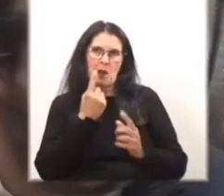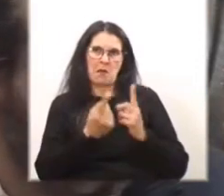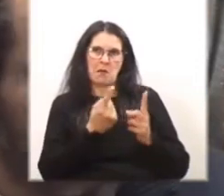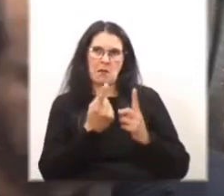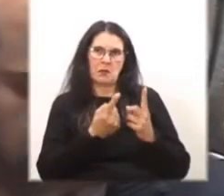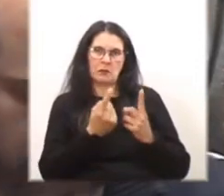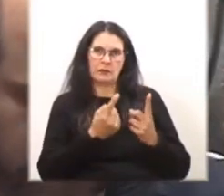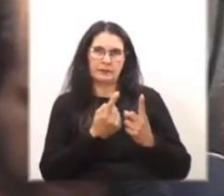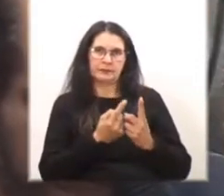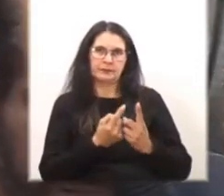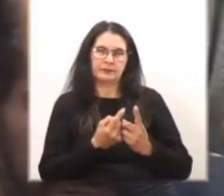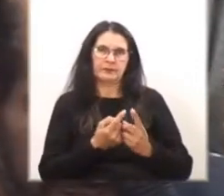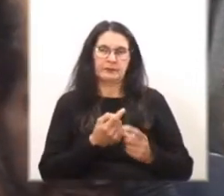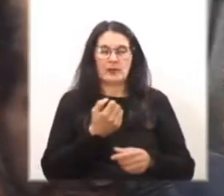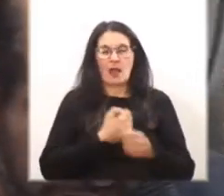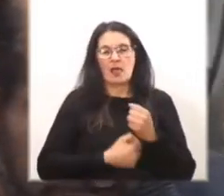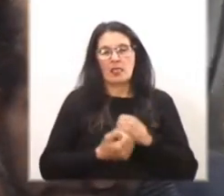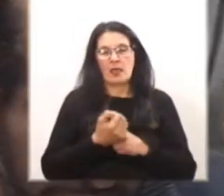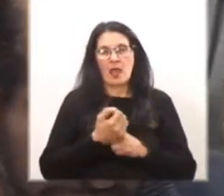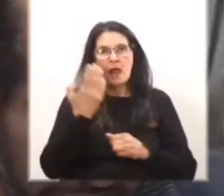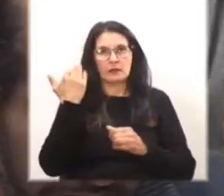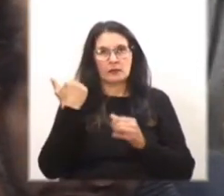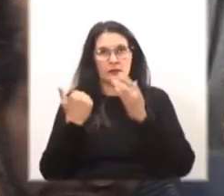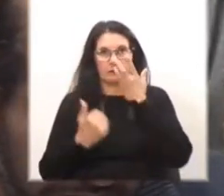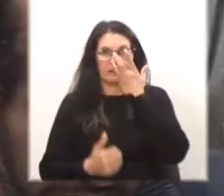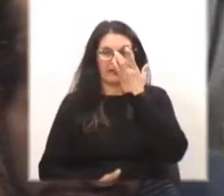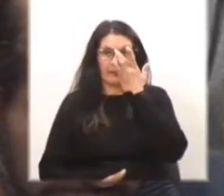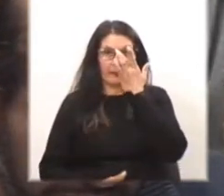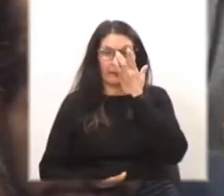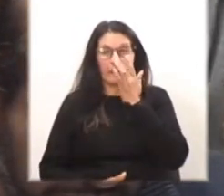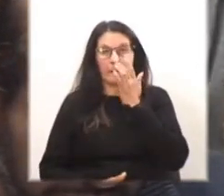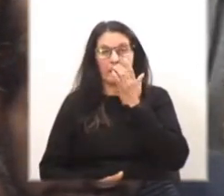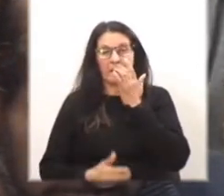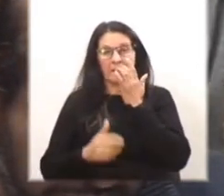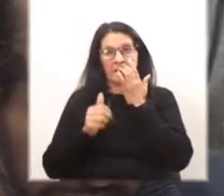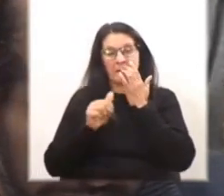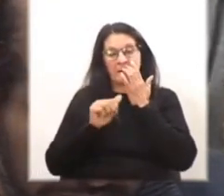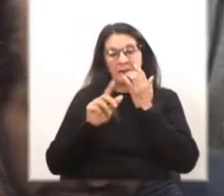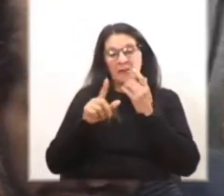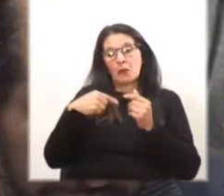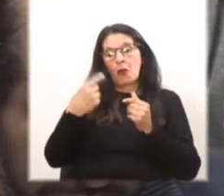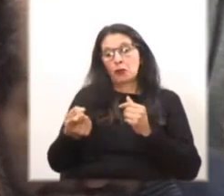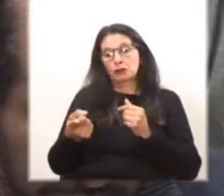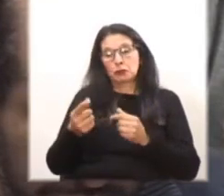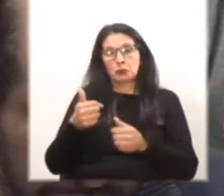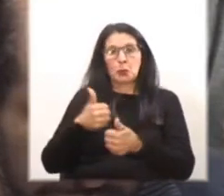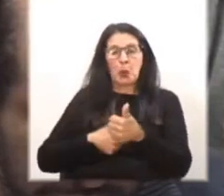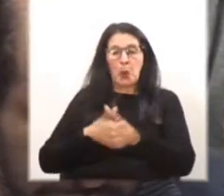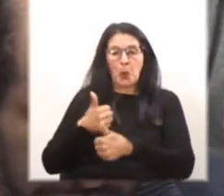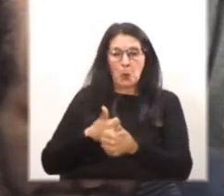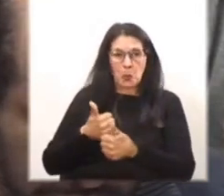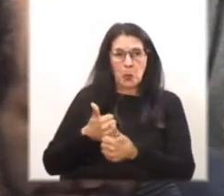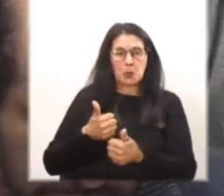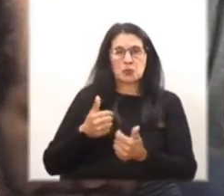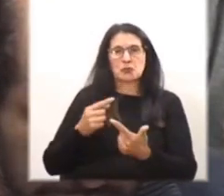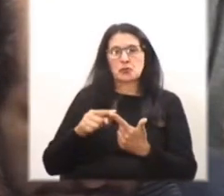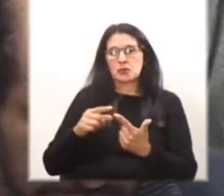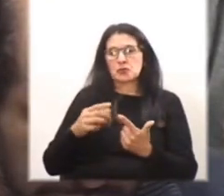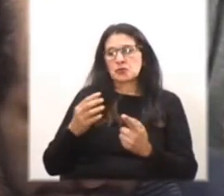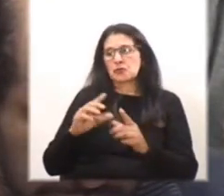algunos casos de hace muchos años, lograron sin concurso ni ningún método